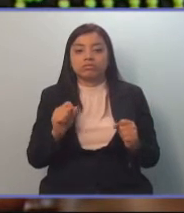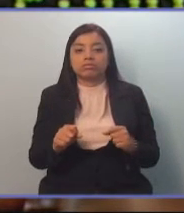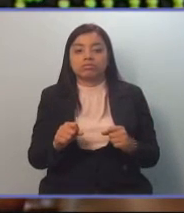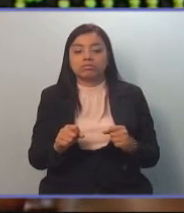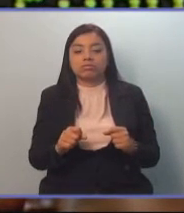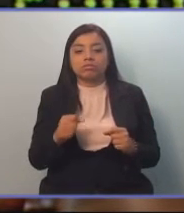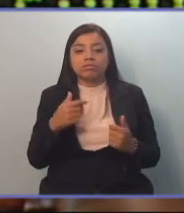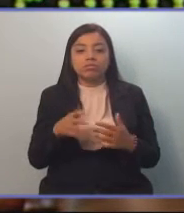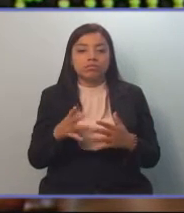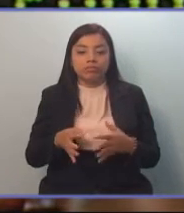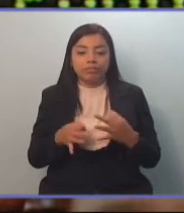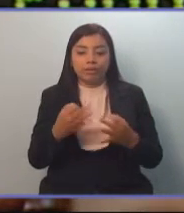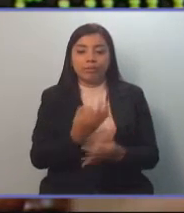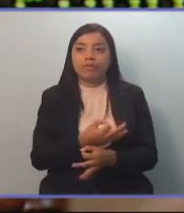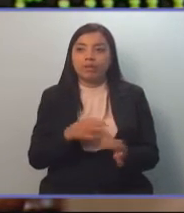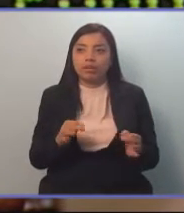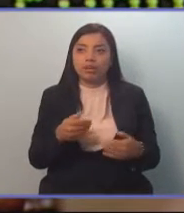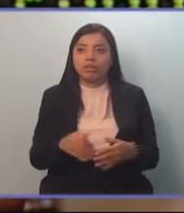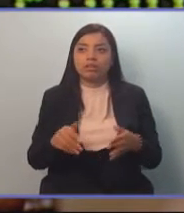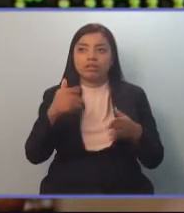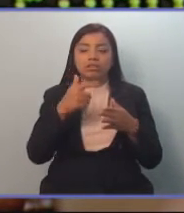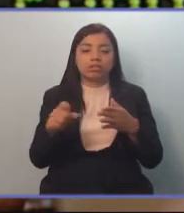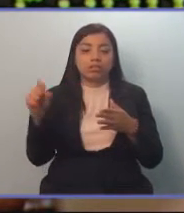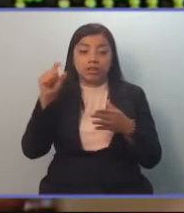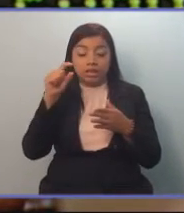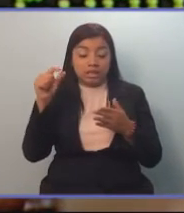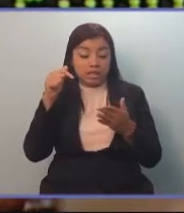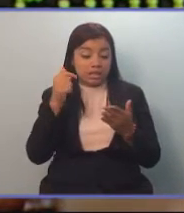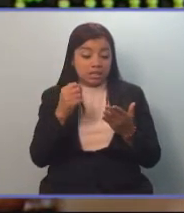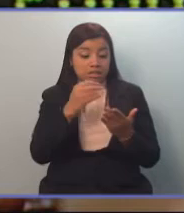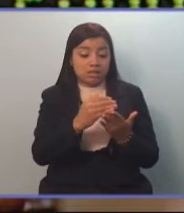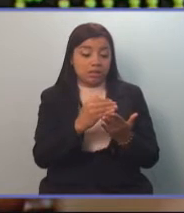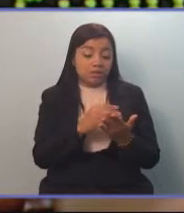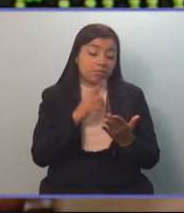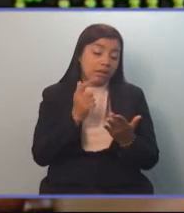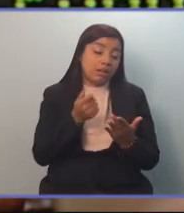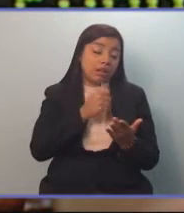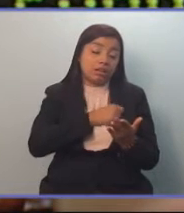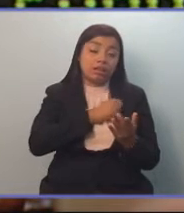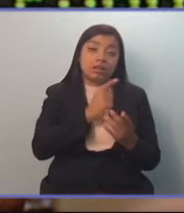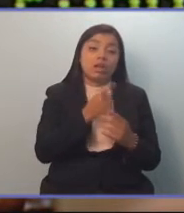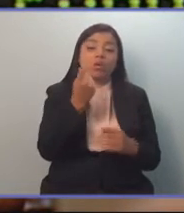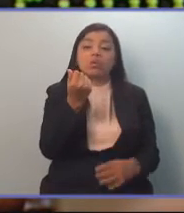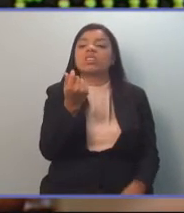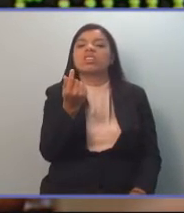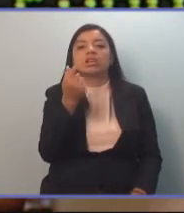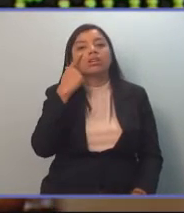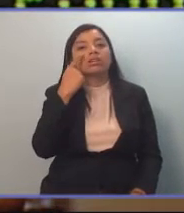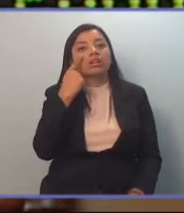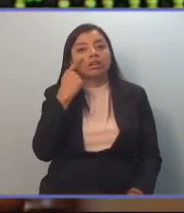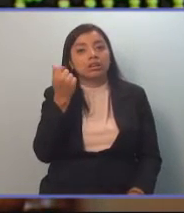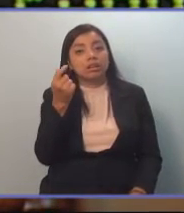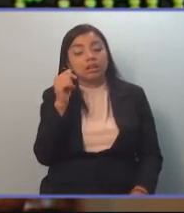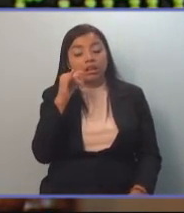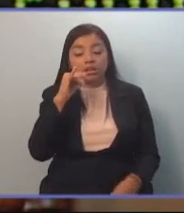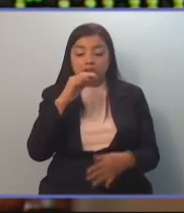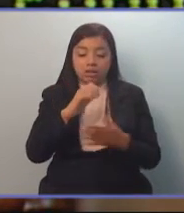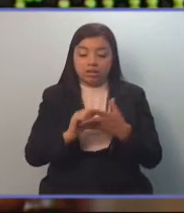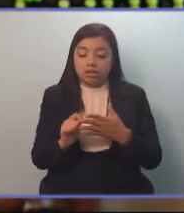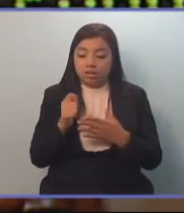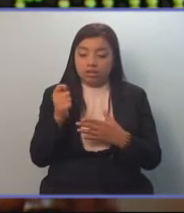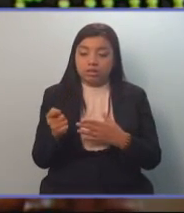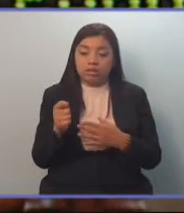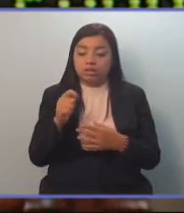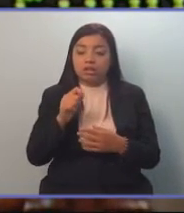proporcionadas de forma gratuita por las instituciones asignadas para ello, cuyo costo provendrá de los ingresos percibidos del impuesto